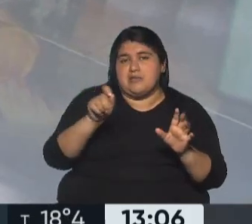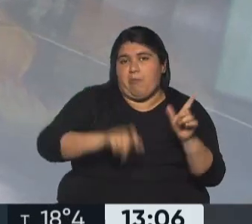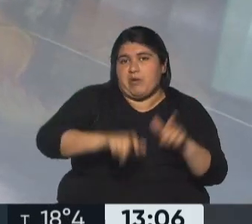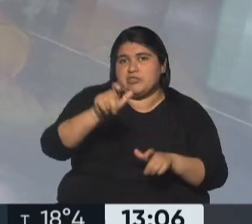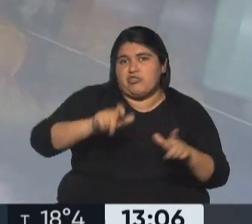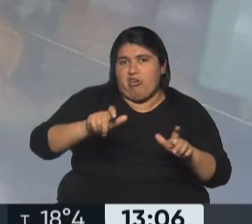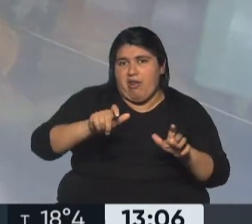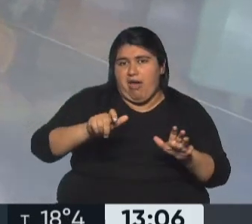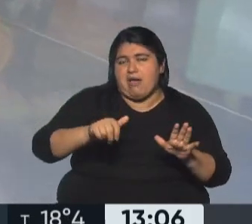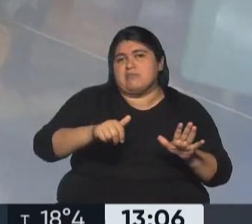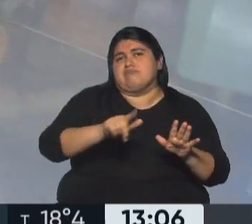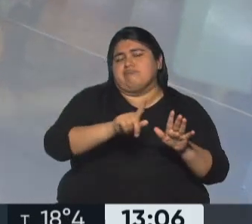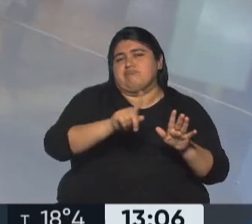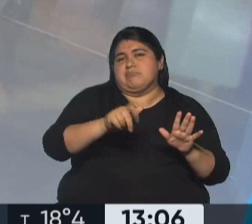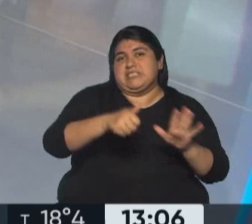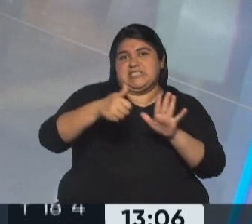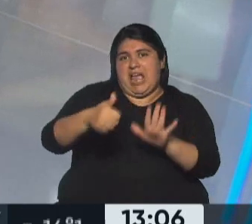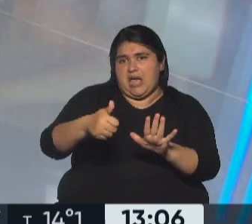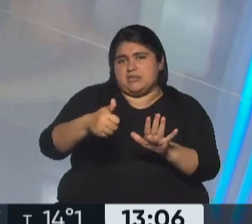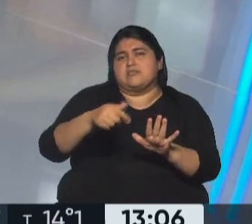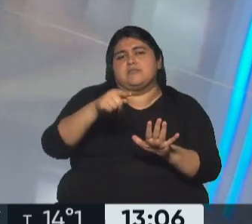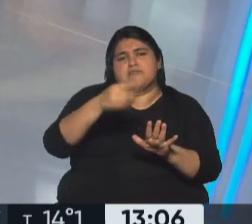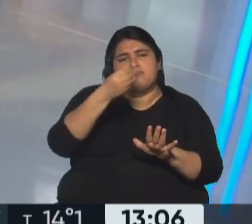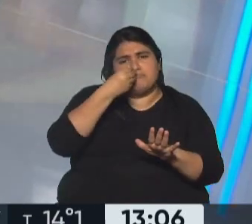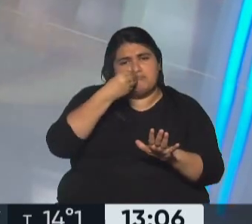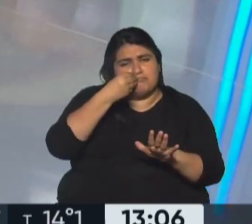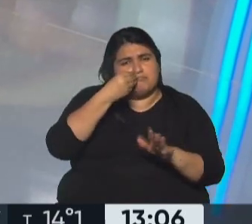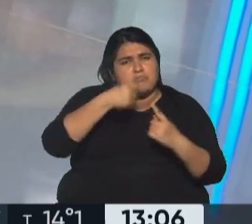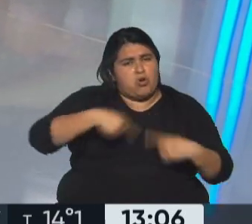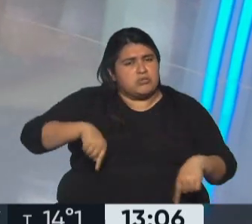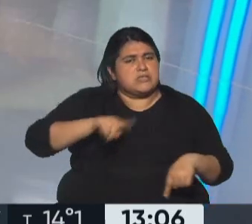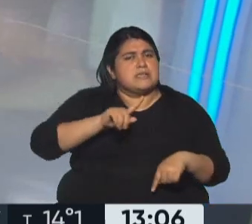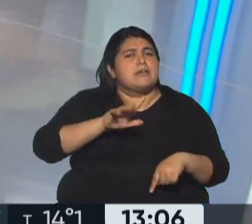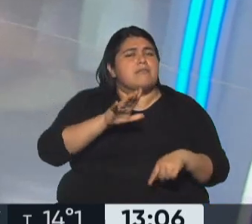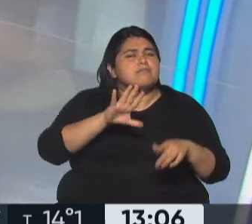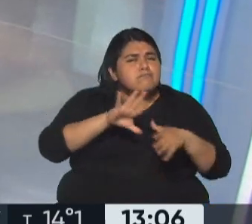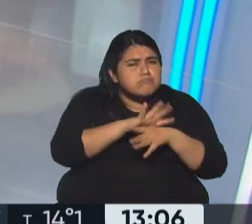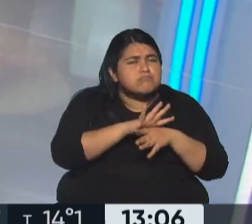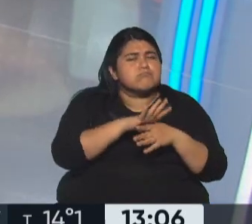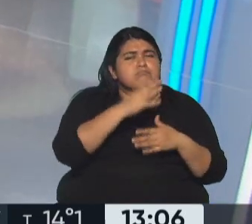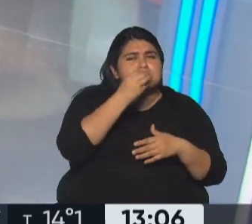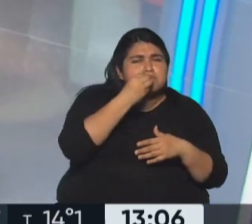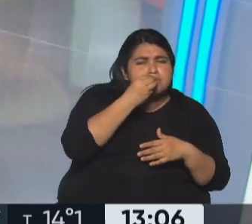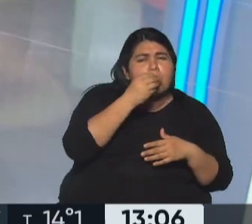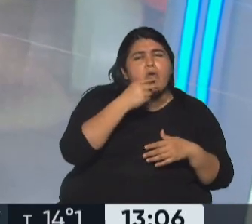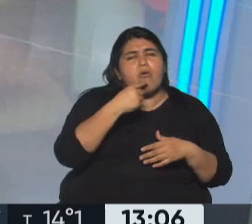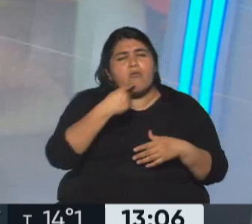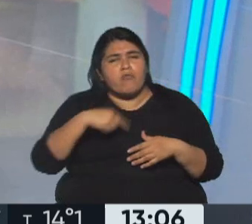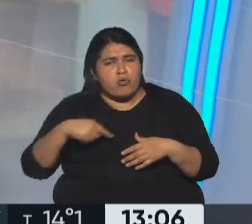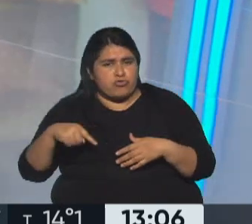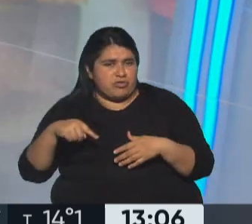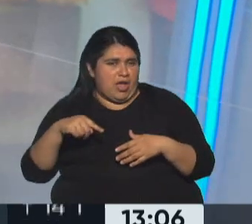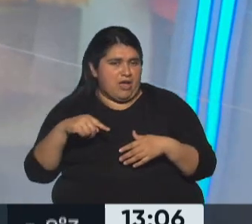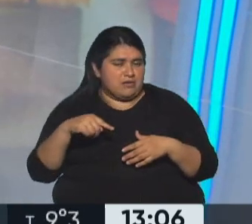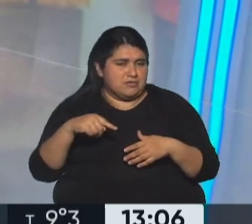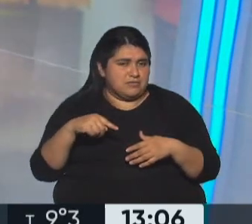indicadas para una buena vida para una vida placentera y saludable las porciones exactas de verduras justamente y también